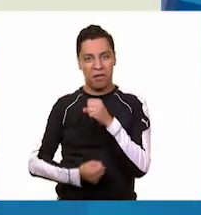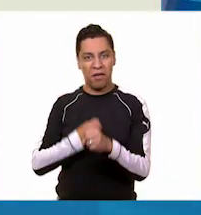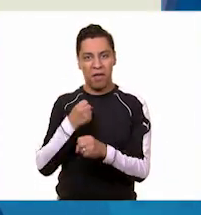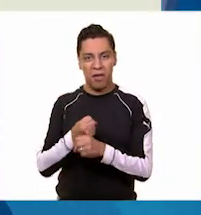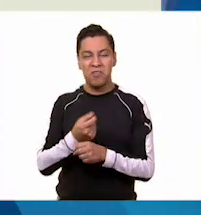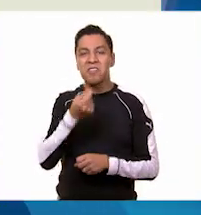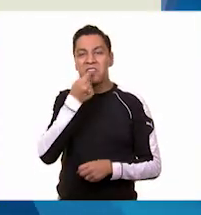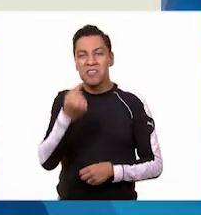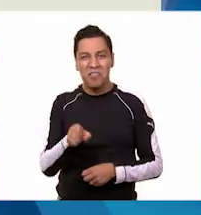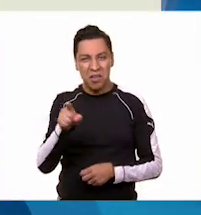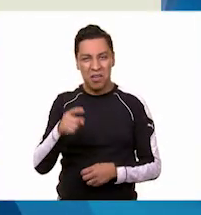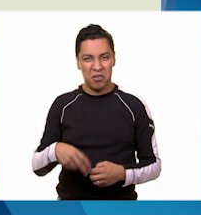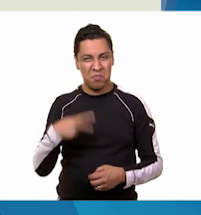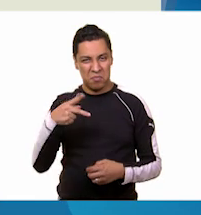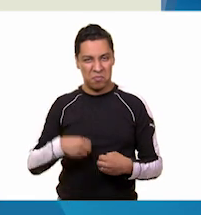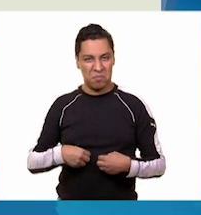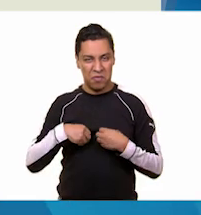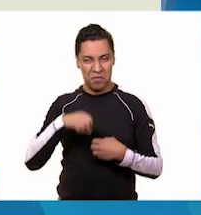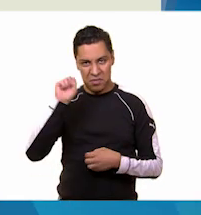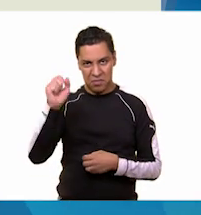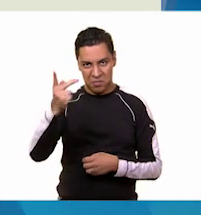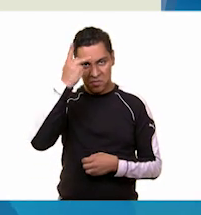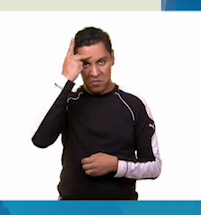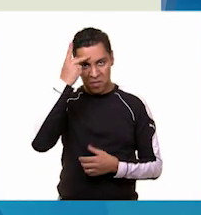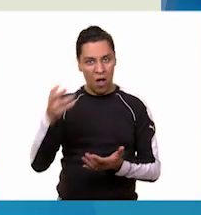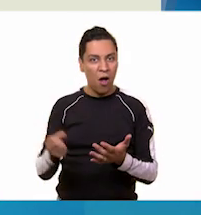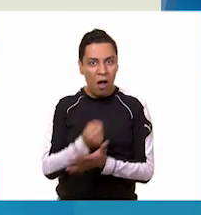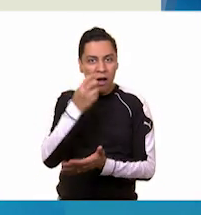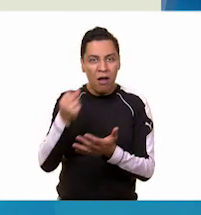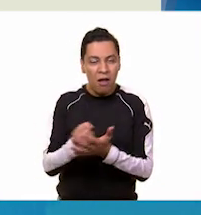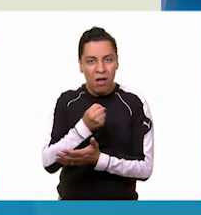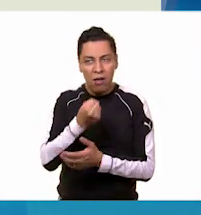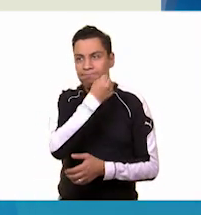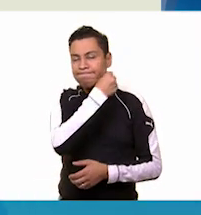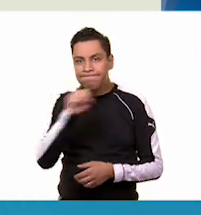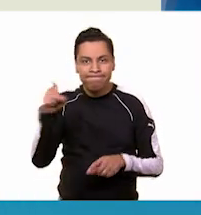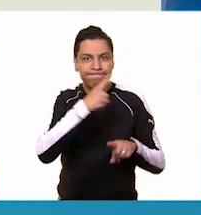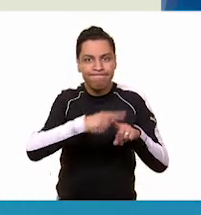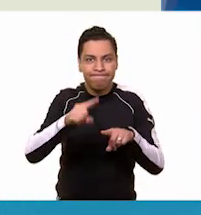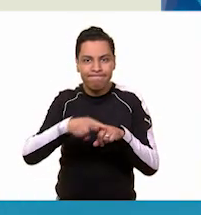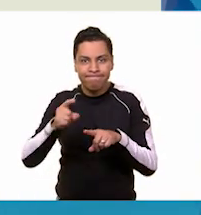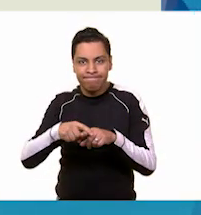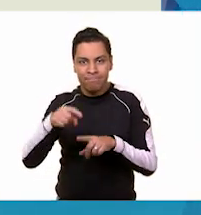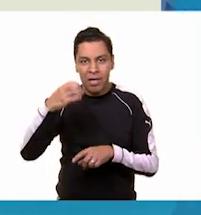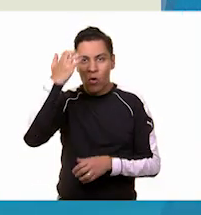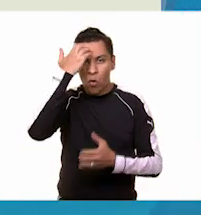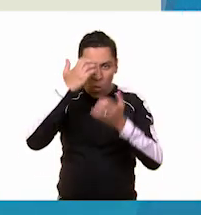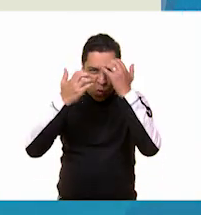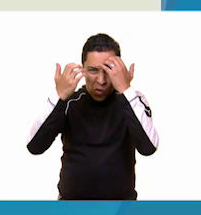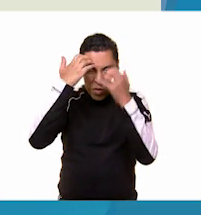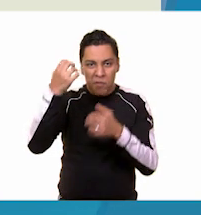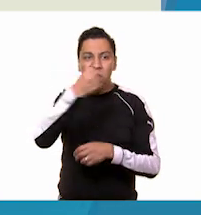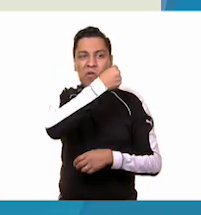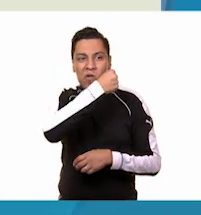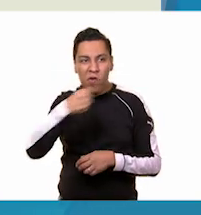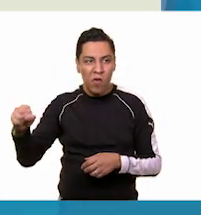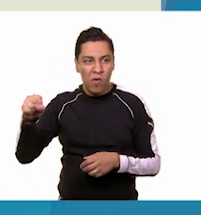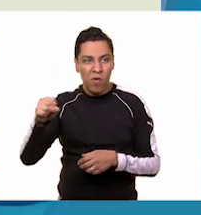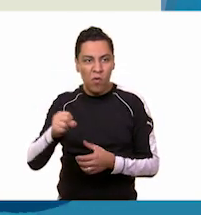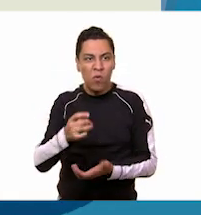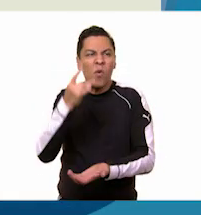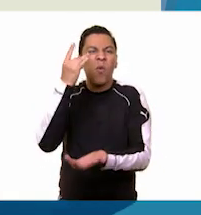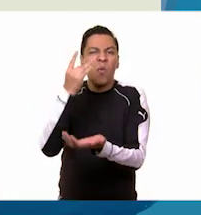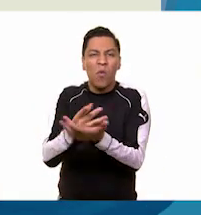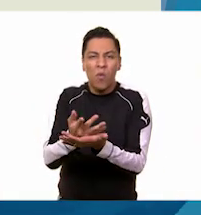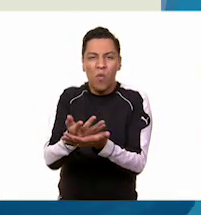potosino es el más destacado en esta prueba, que integra conocimientos y habilidades en proporción equilibrada, en la que se consideran solo